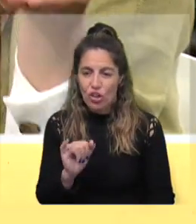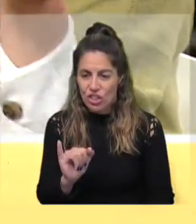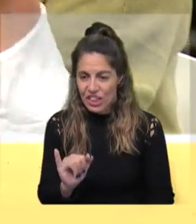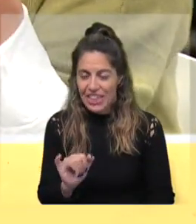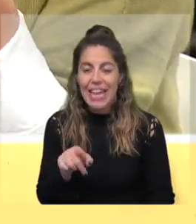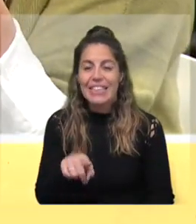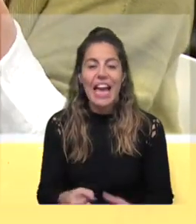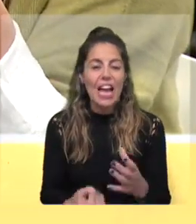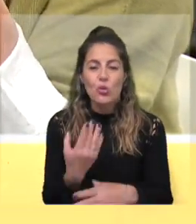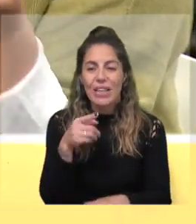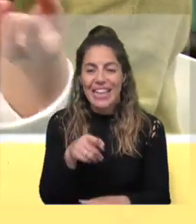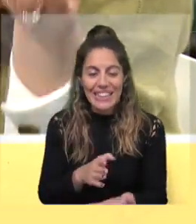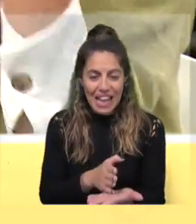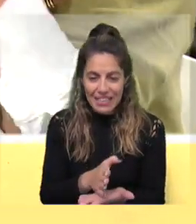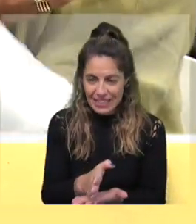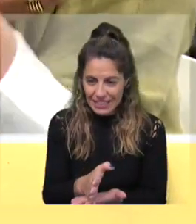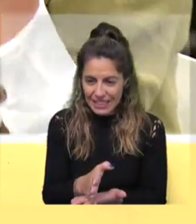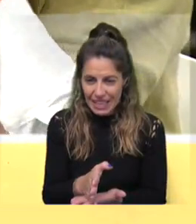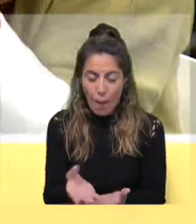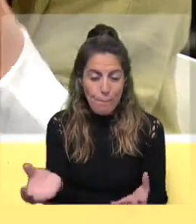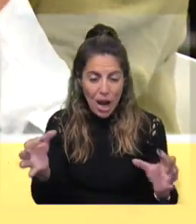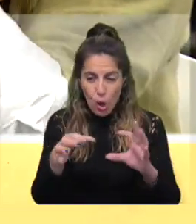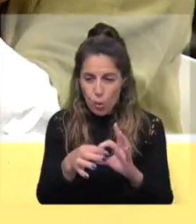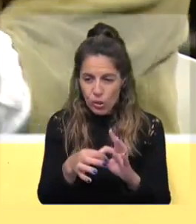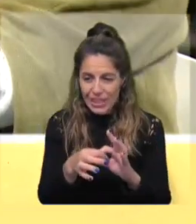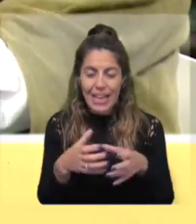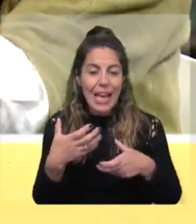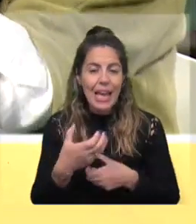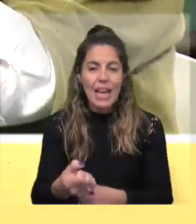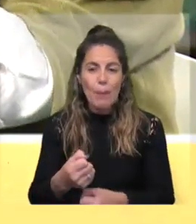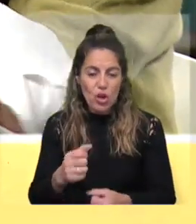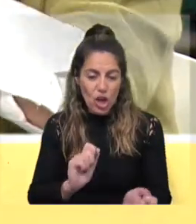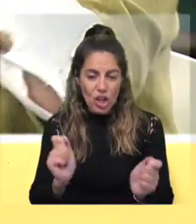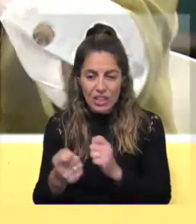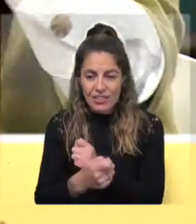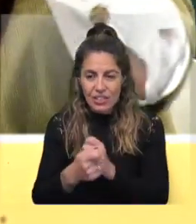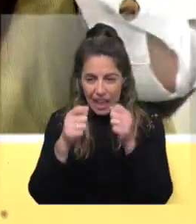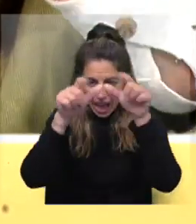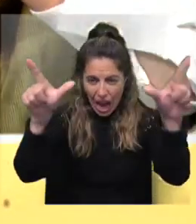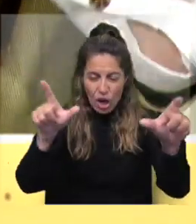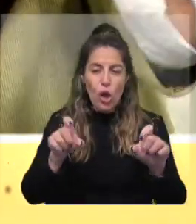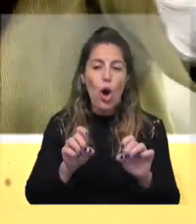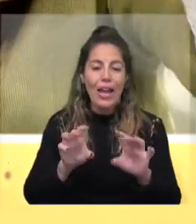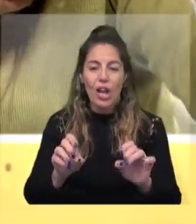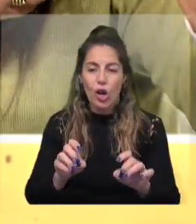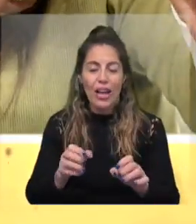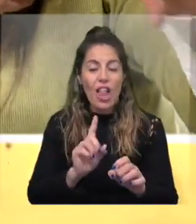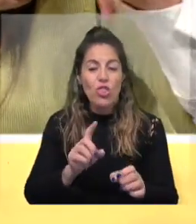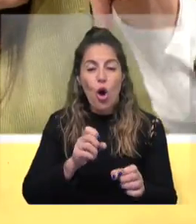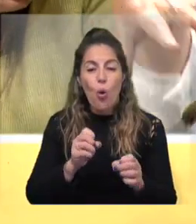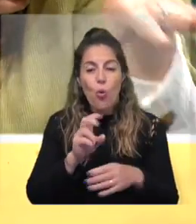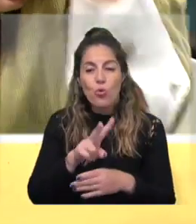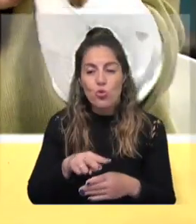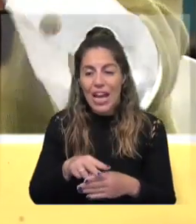como, bueno, esta línea como para unir lo que es el apoyo a las transiciones agroecológicas, lo que mencionabas tú de dejar de usar